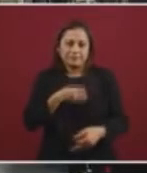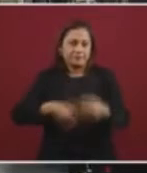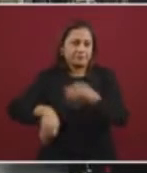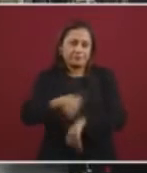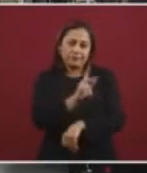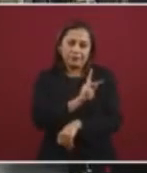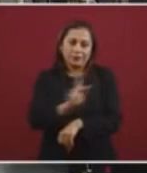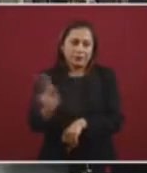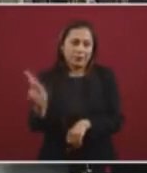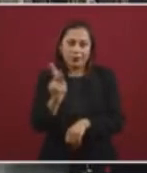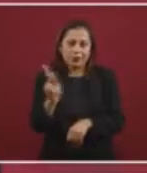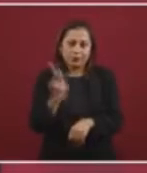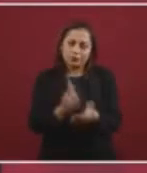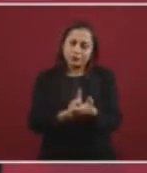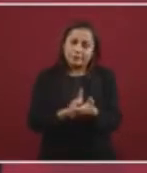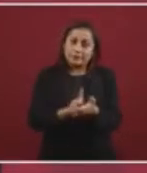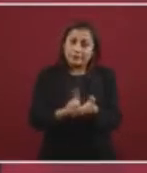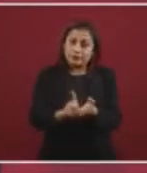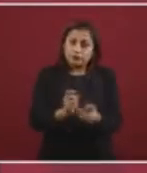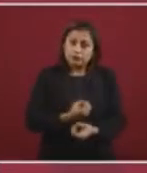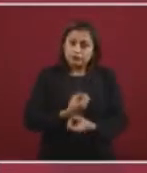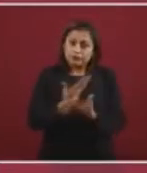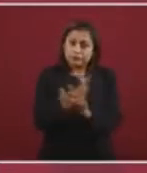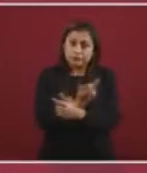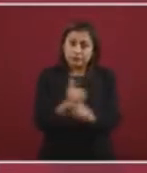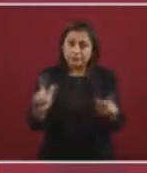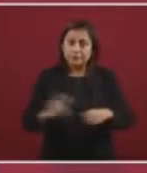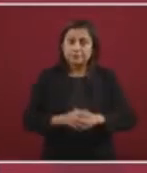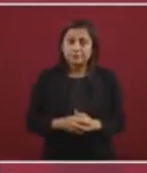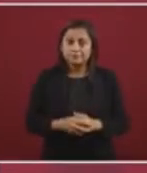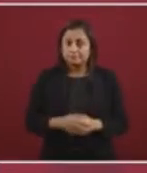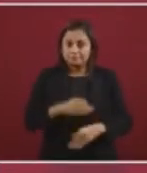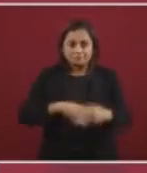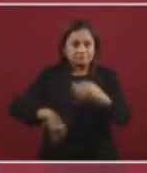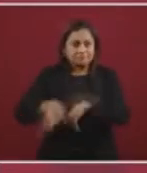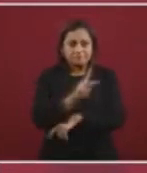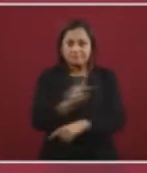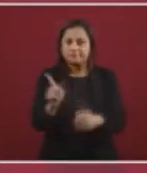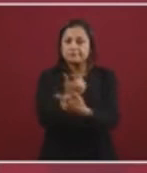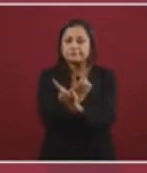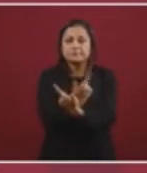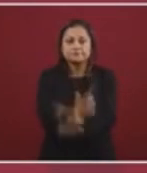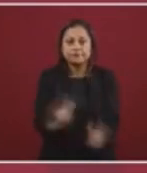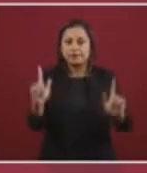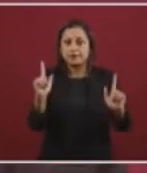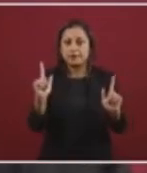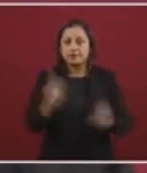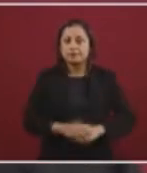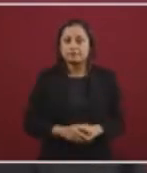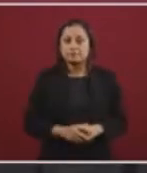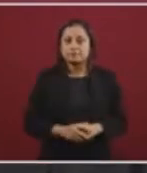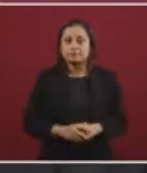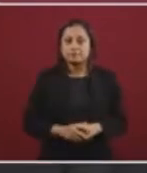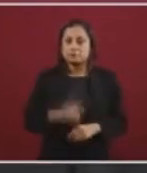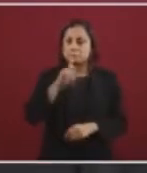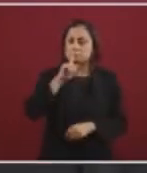el derecho a manifestarnos, somos libres. No va a haber censura